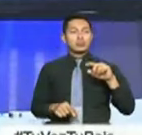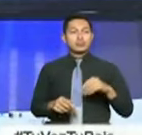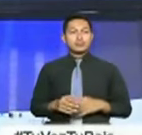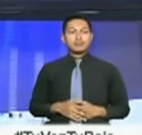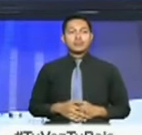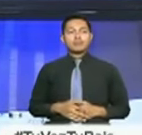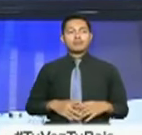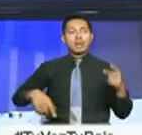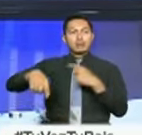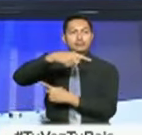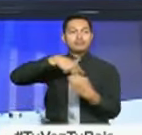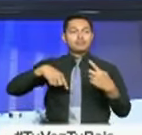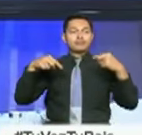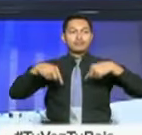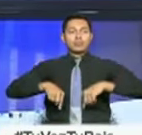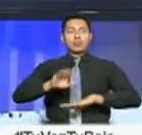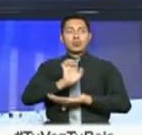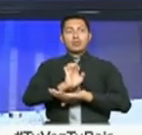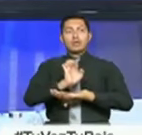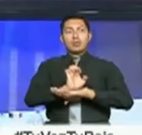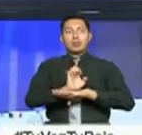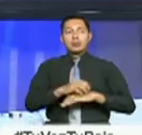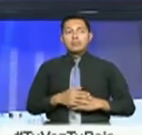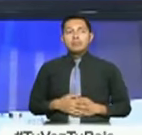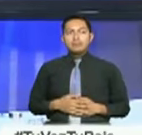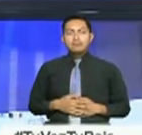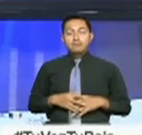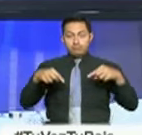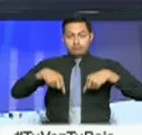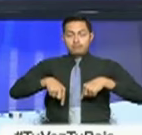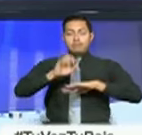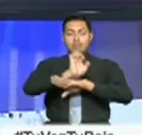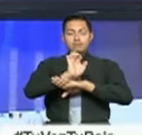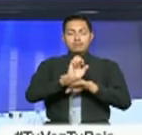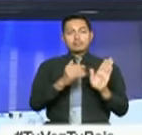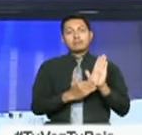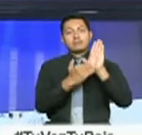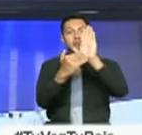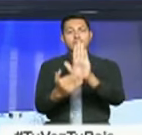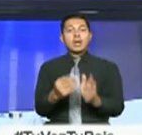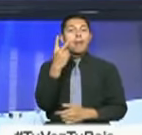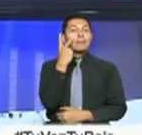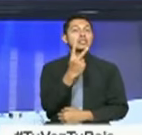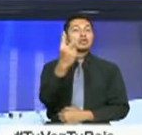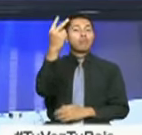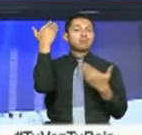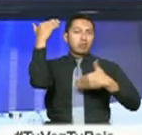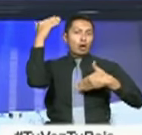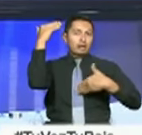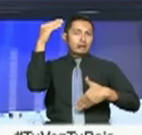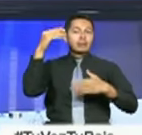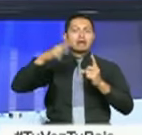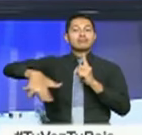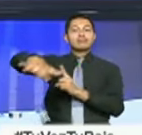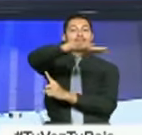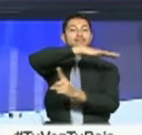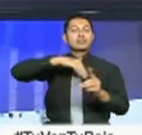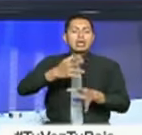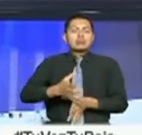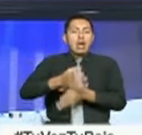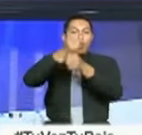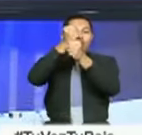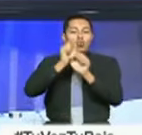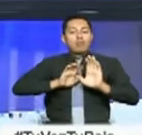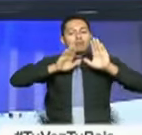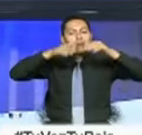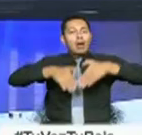Volvemos a temas nacionales. Ecuador presentará la visión política y ambiental en favor de la ampliación y conservación del territorio